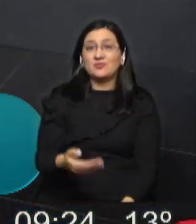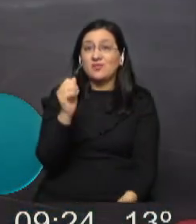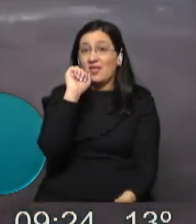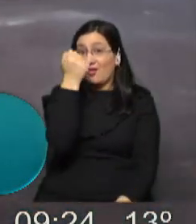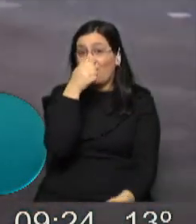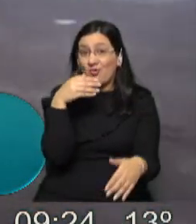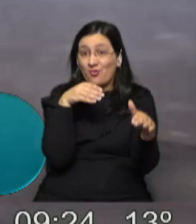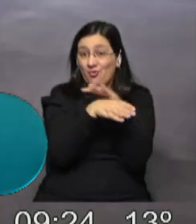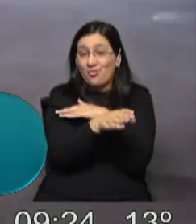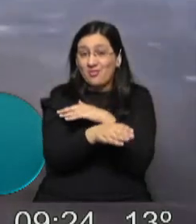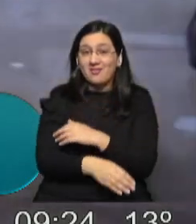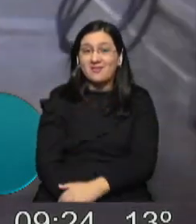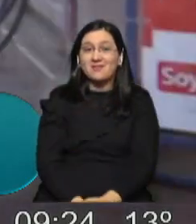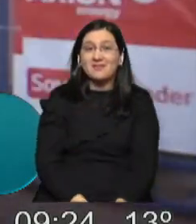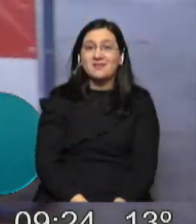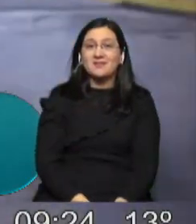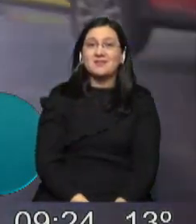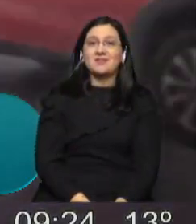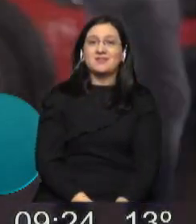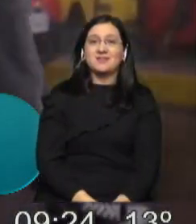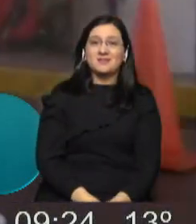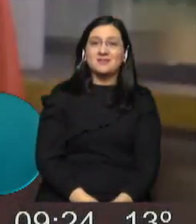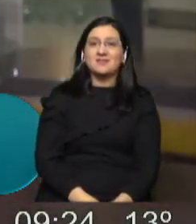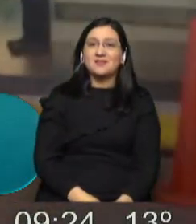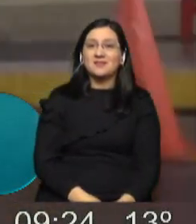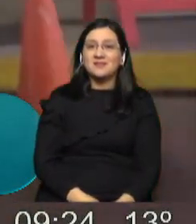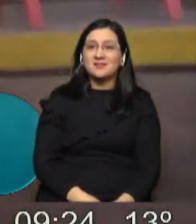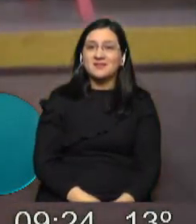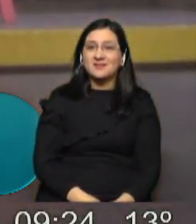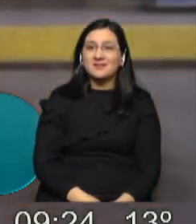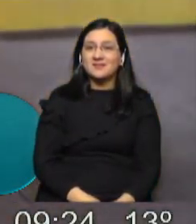Claro, a limpiar algún vidrio. Claro, ahí viene un camión. Ahí viene un camión. Viste que muchas...